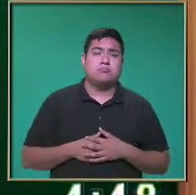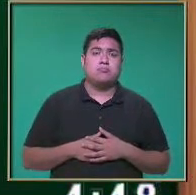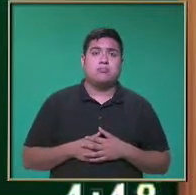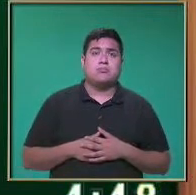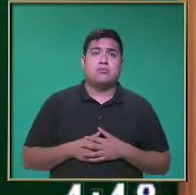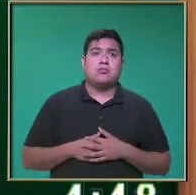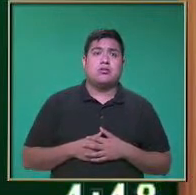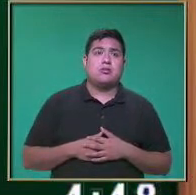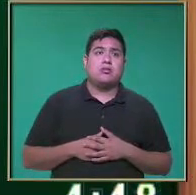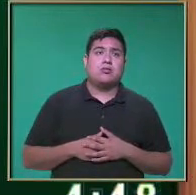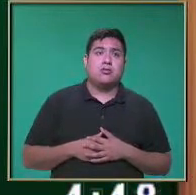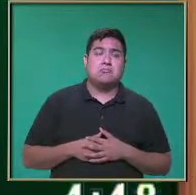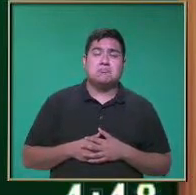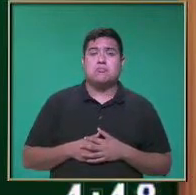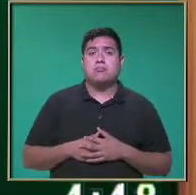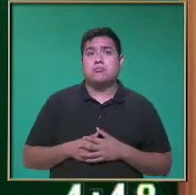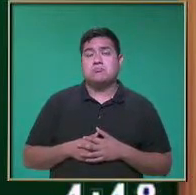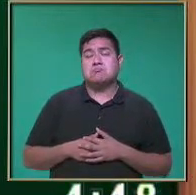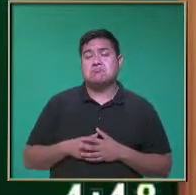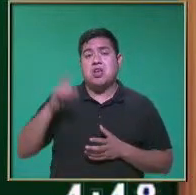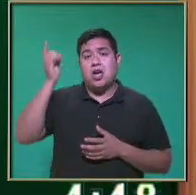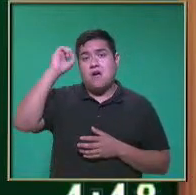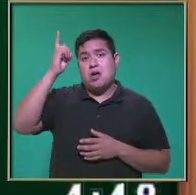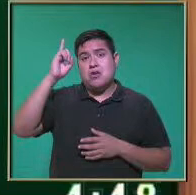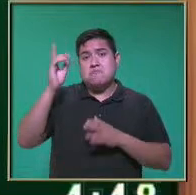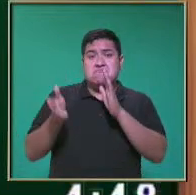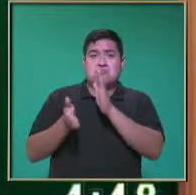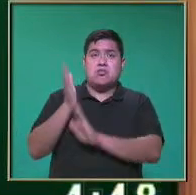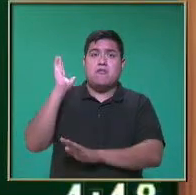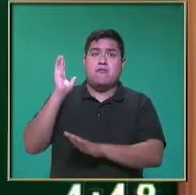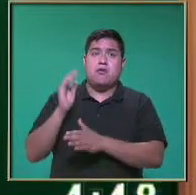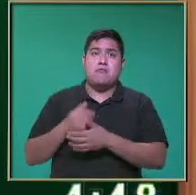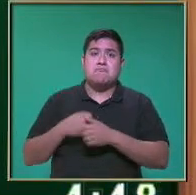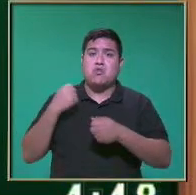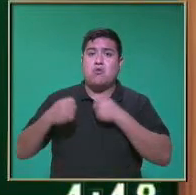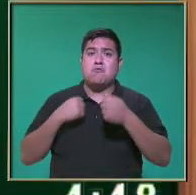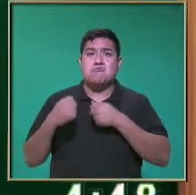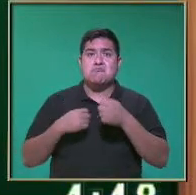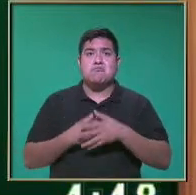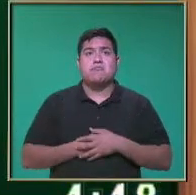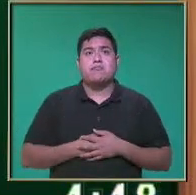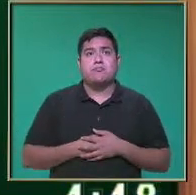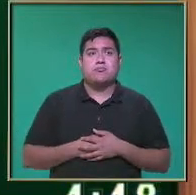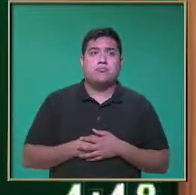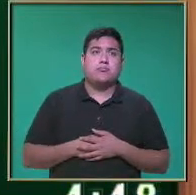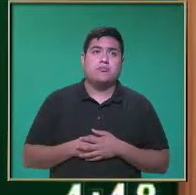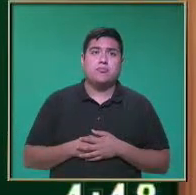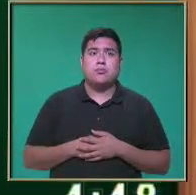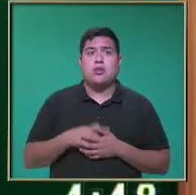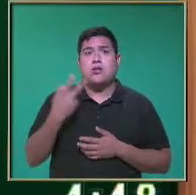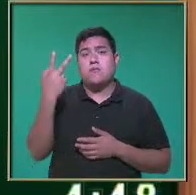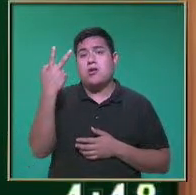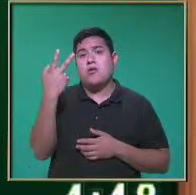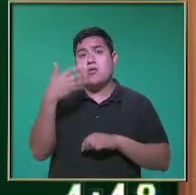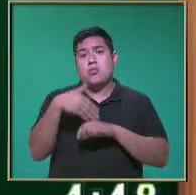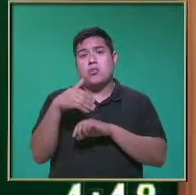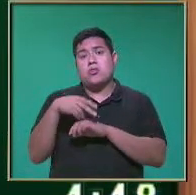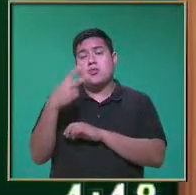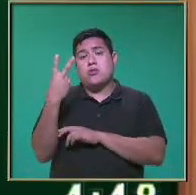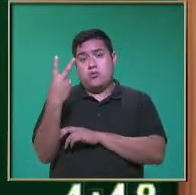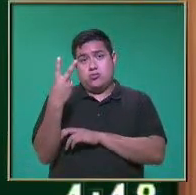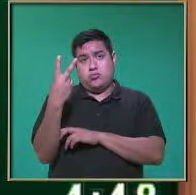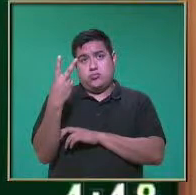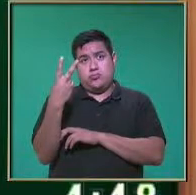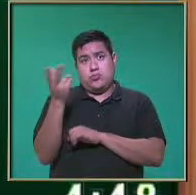Algún día, o hubo un día en que el caballo se escapó, corrió, se escapó. Then we have the event number 2. Tenemos ahora el evento